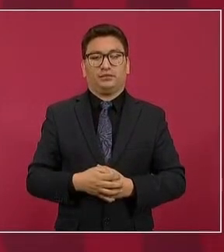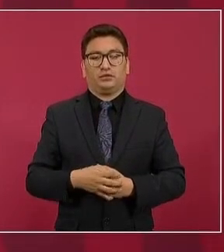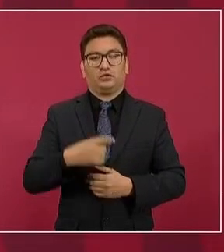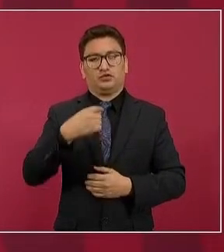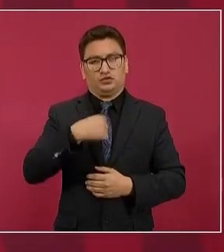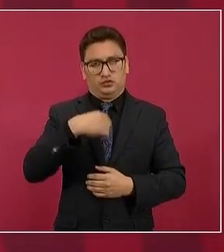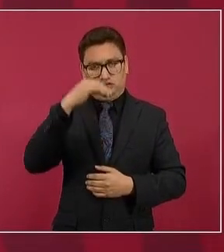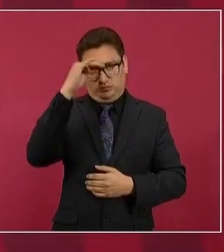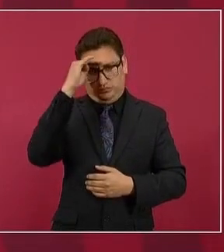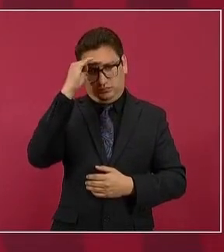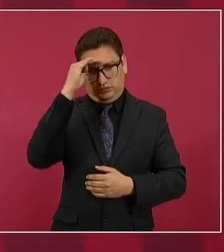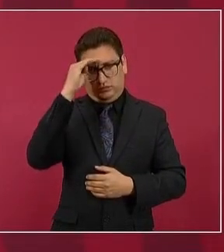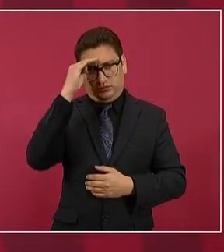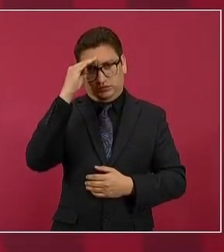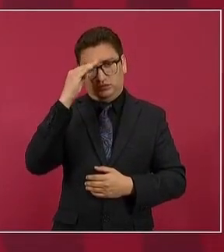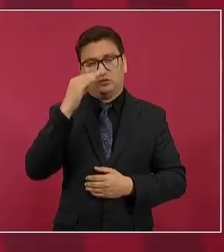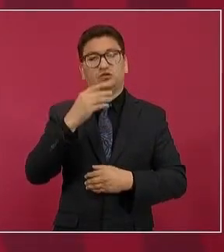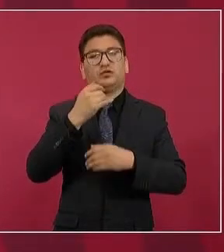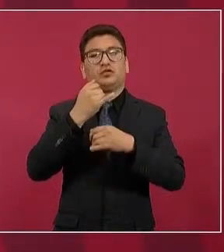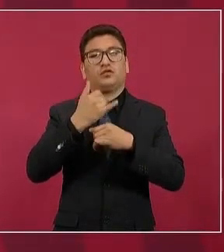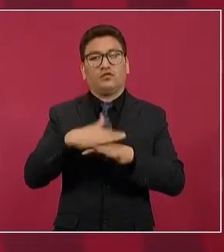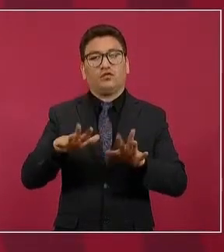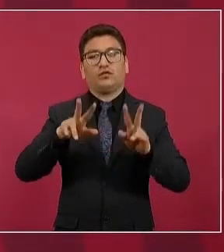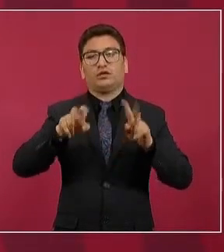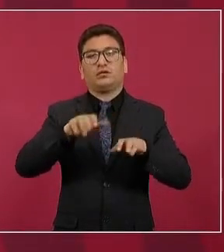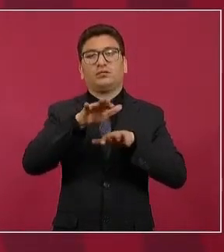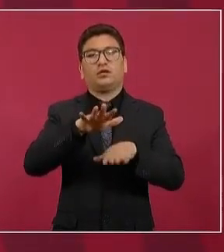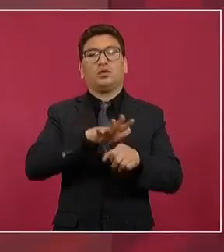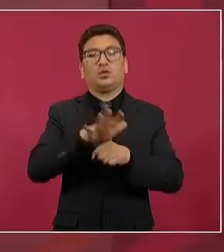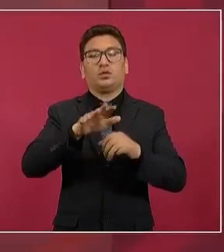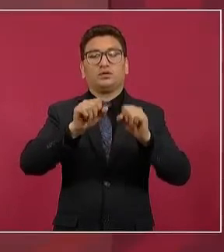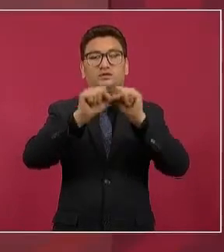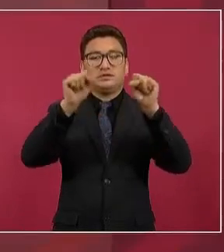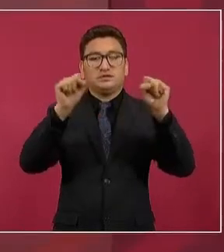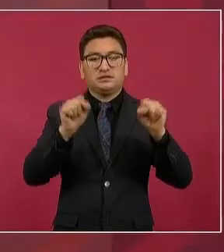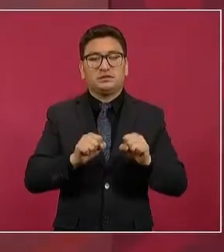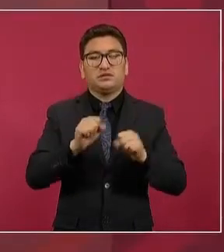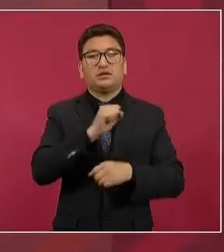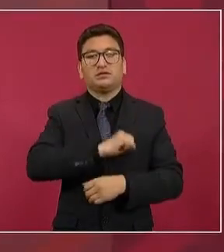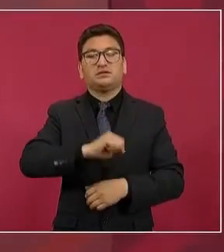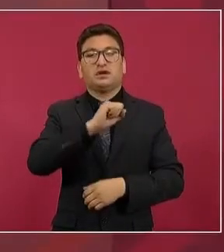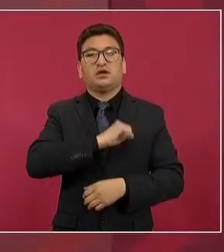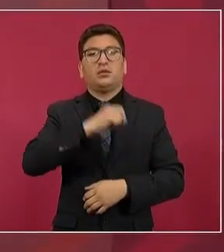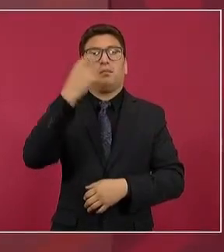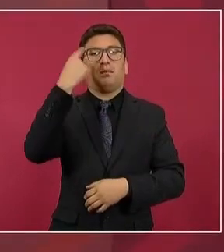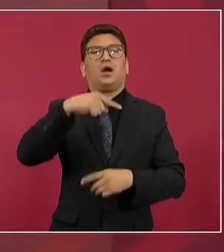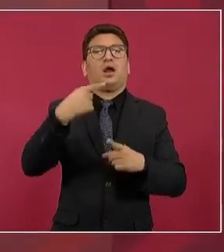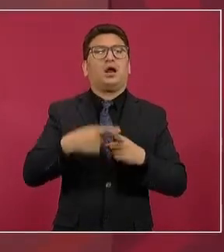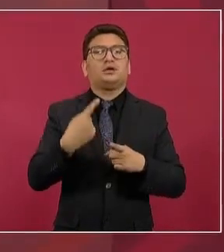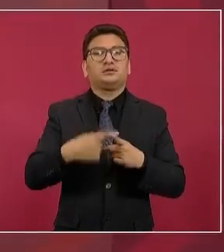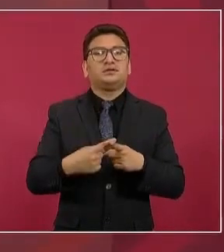pienso que debemos de informar sobre el sistema de salud para los no